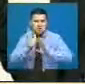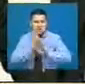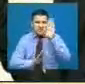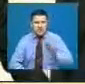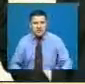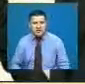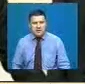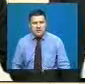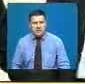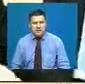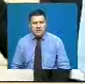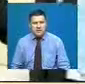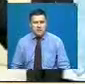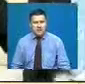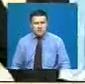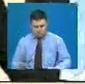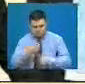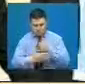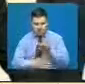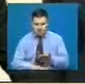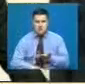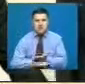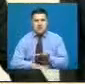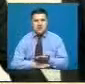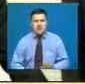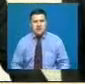Desarrollo. Y por eso el país es exigente.